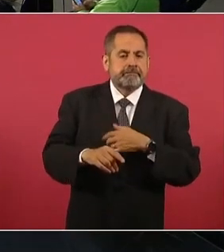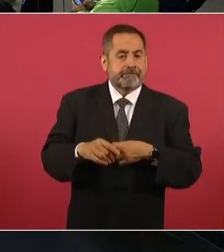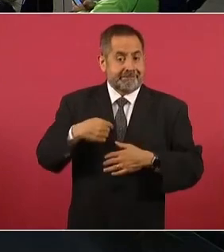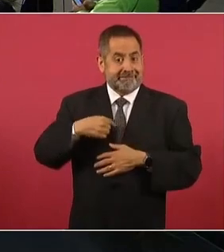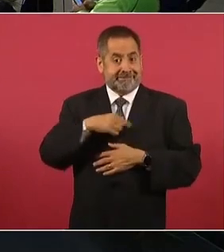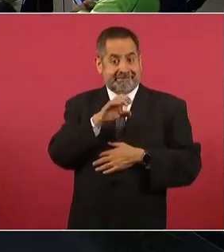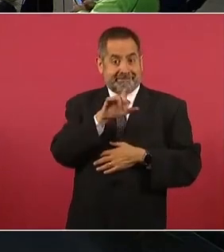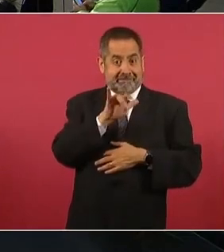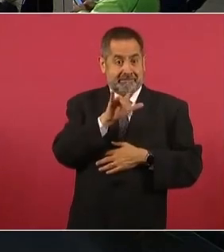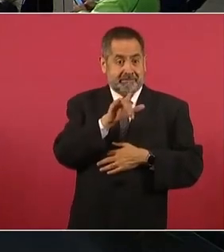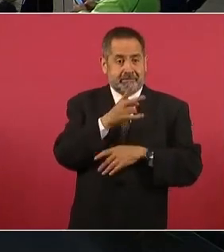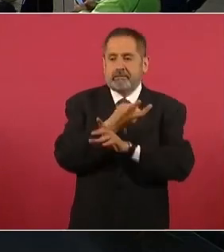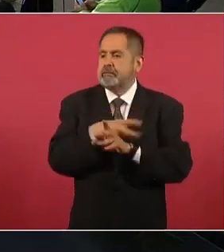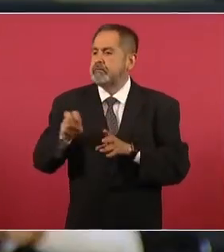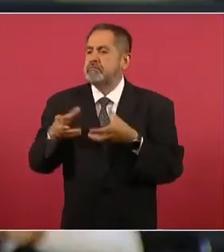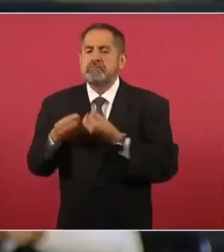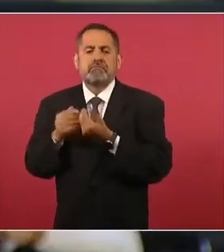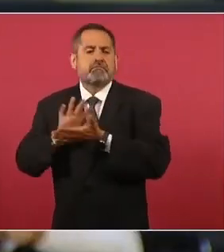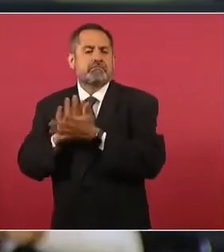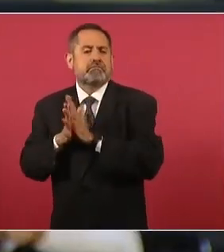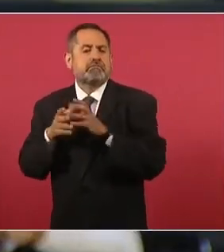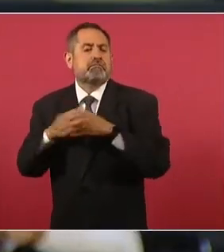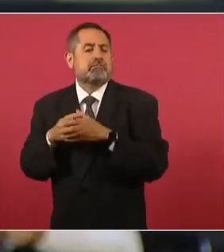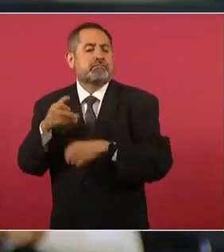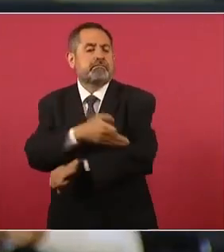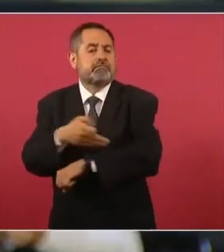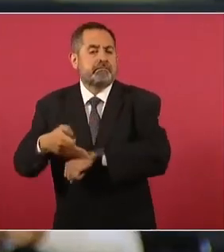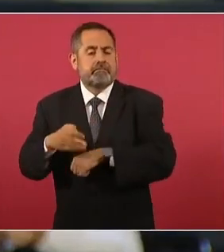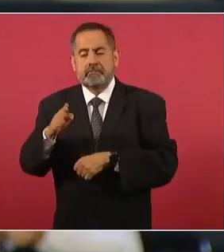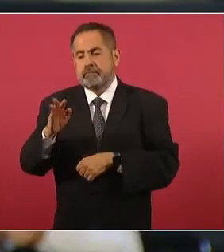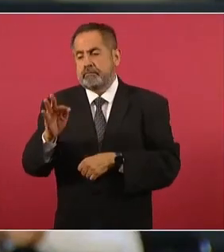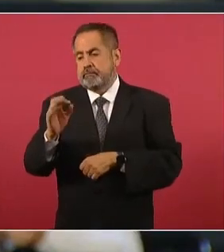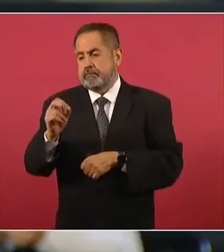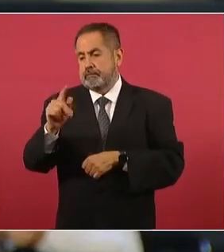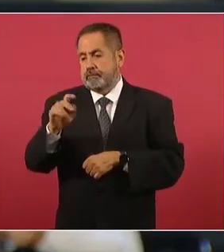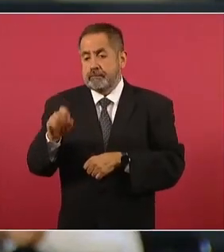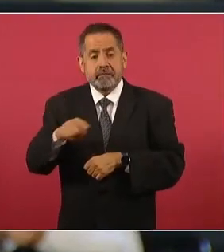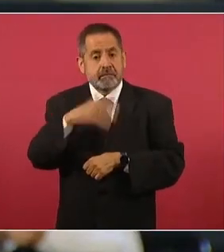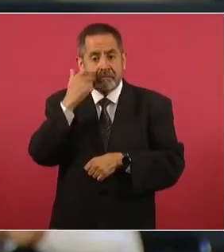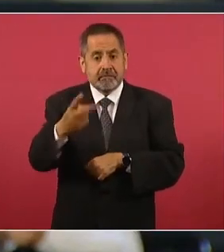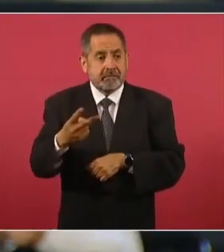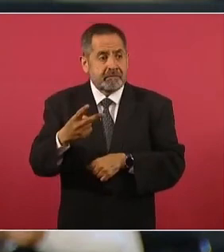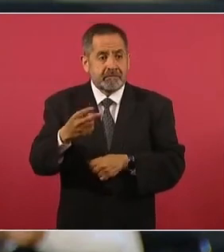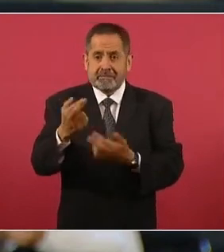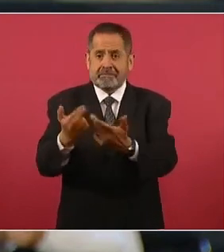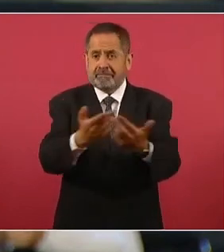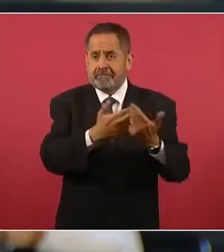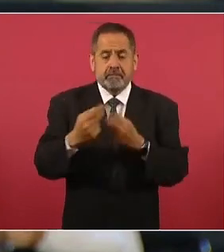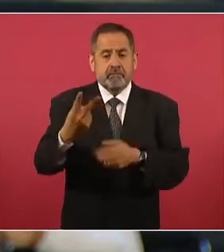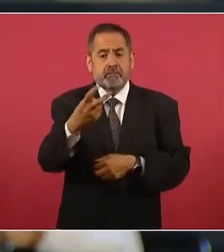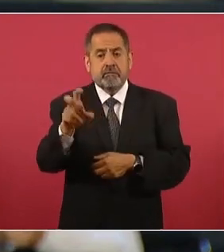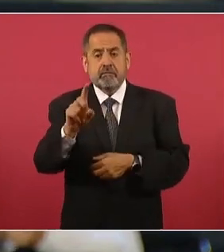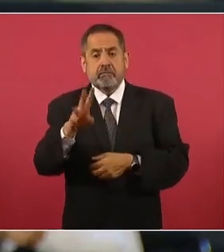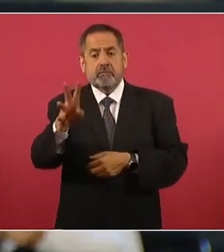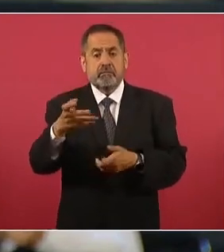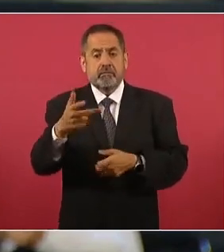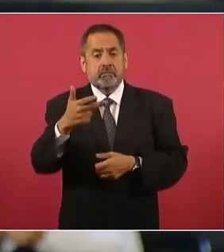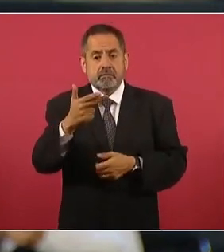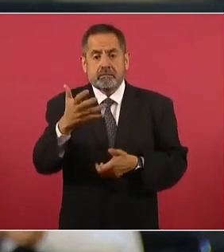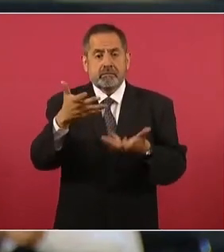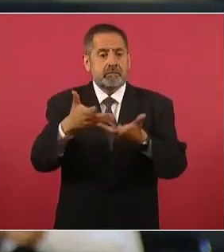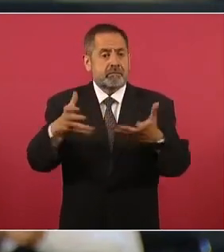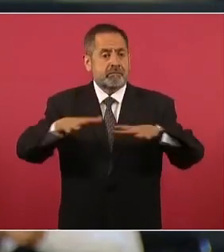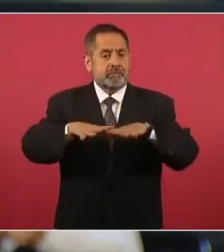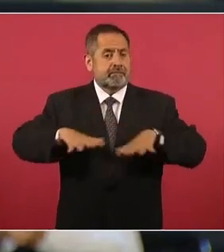X González y la familia Fontanet pretenden destruir 234 hectáreas de bosque de